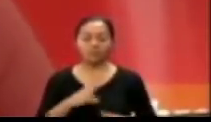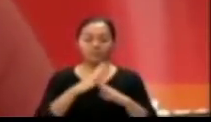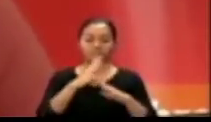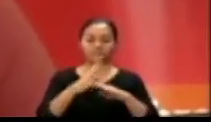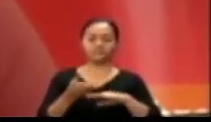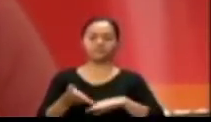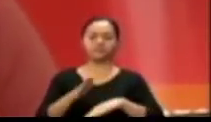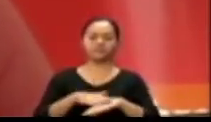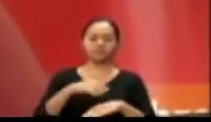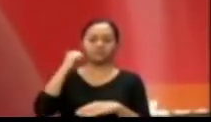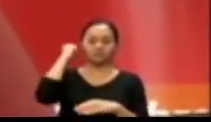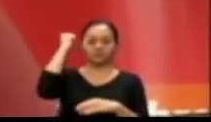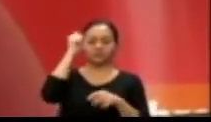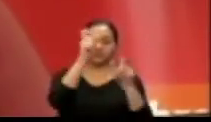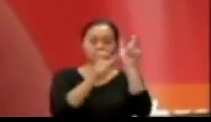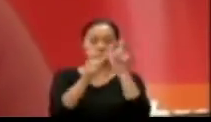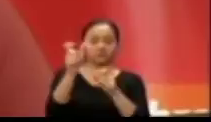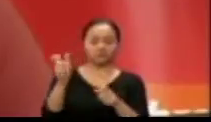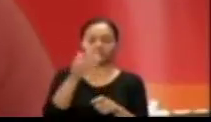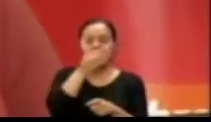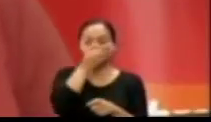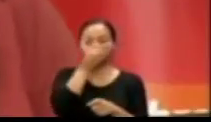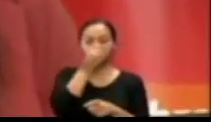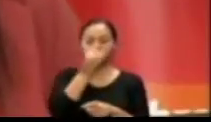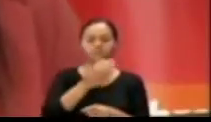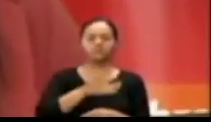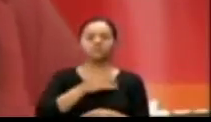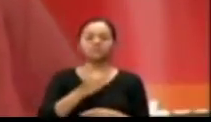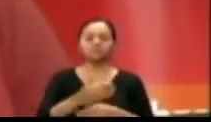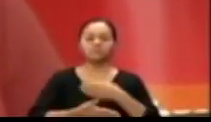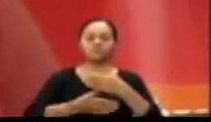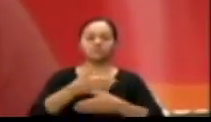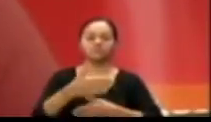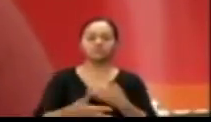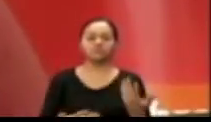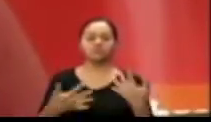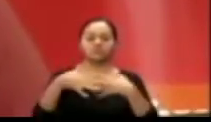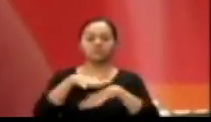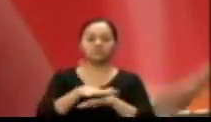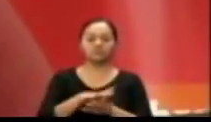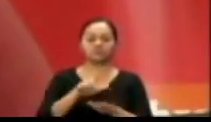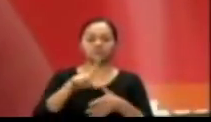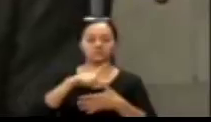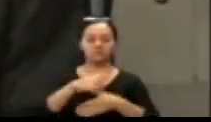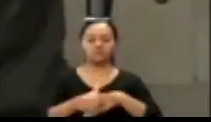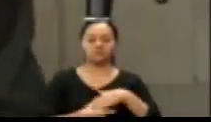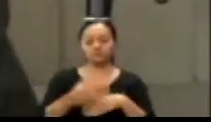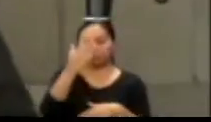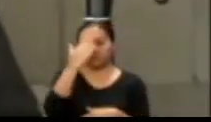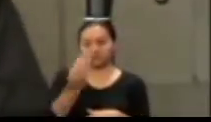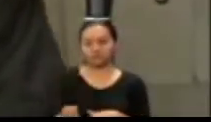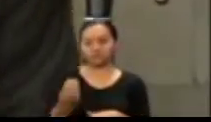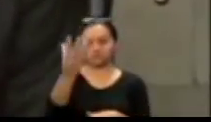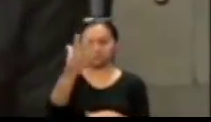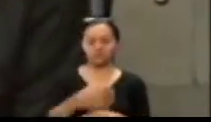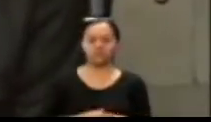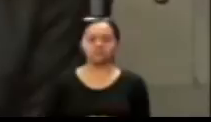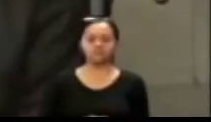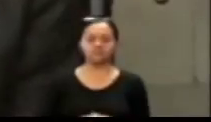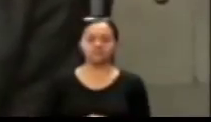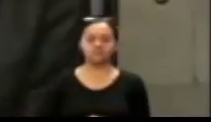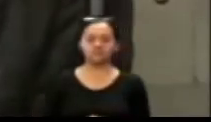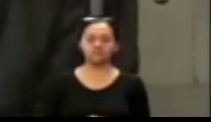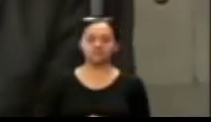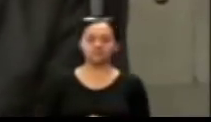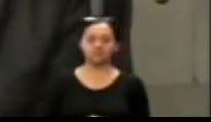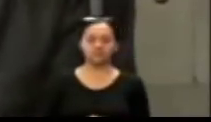ciudadanía, ¿cómo mira usted el proceso de integración que vive hoy Latinoamérica? Buenos días. Buenos días a